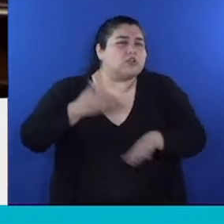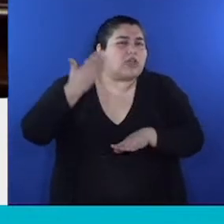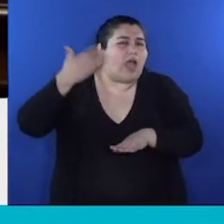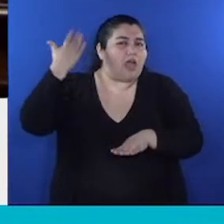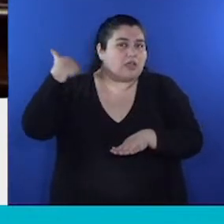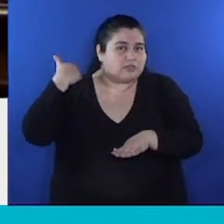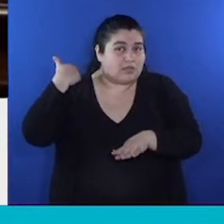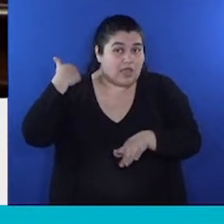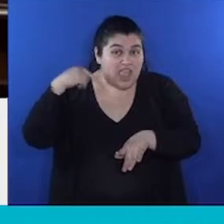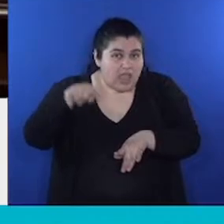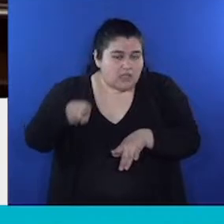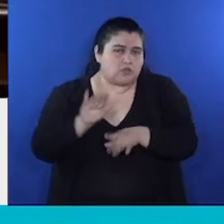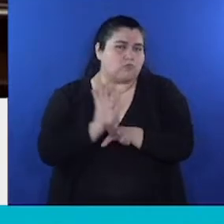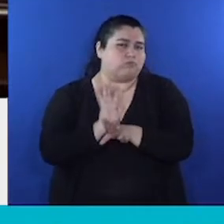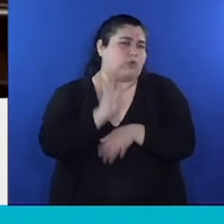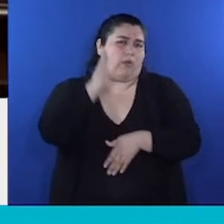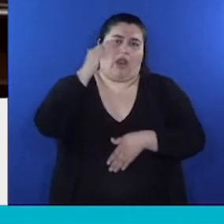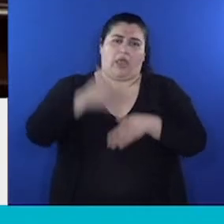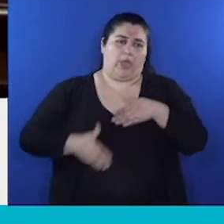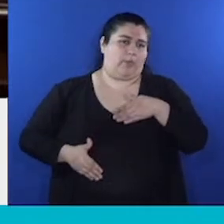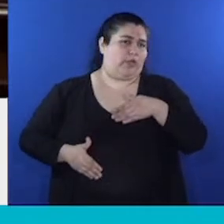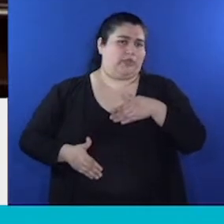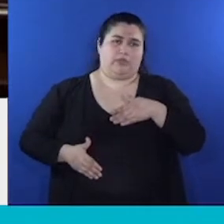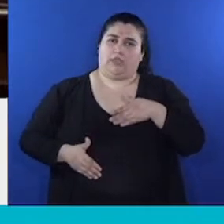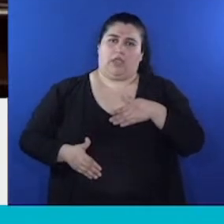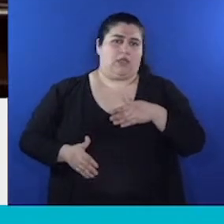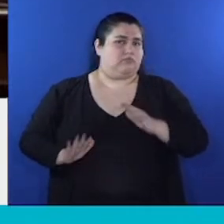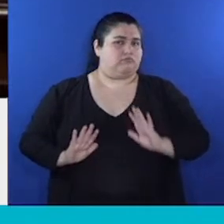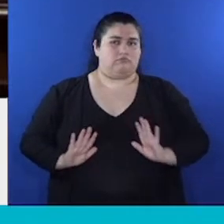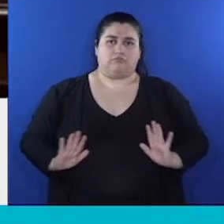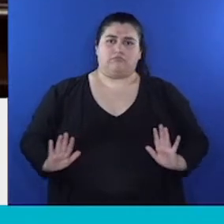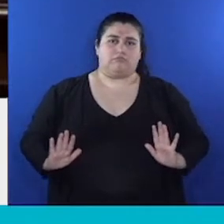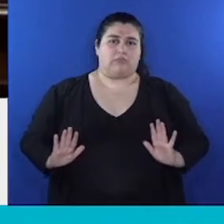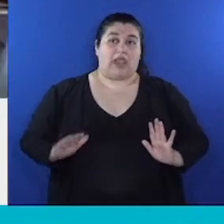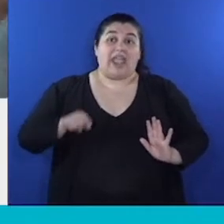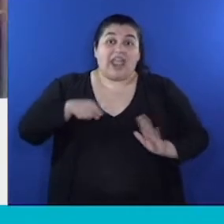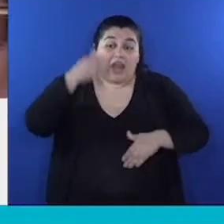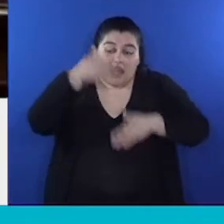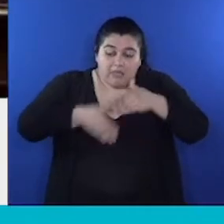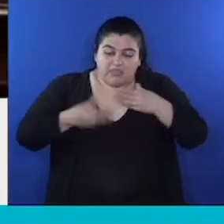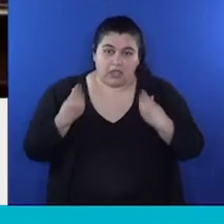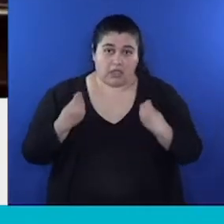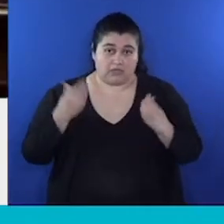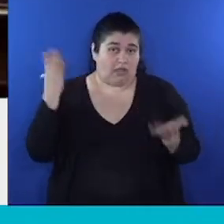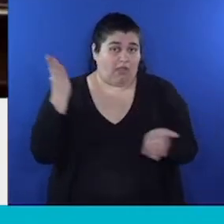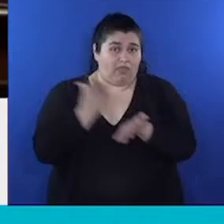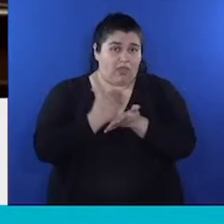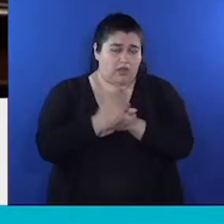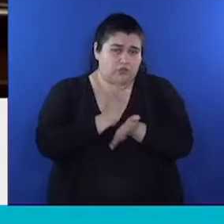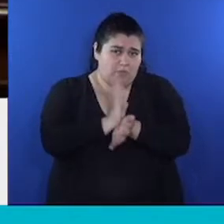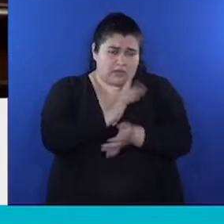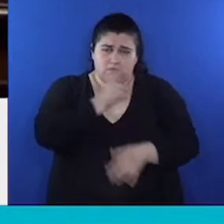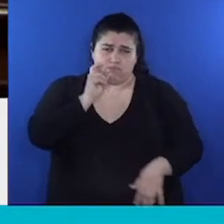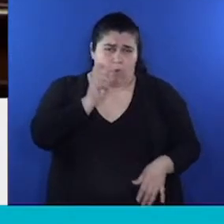traspasa un límite, que es el límite del Estado de Derecho. Cuando todos hablamos del pacto democrático,